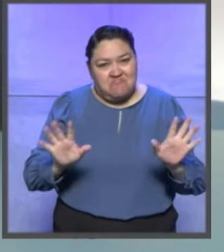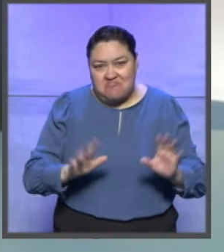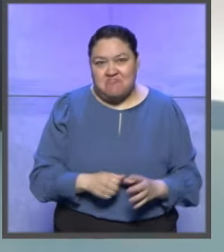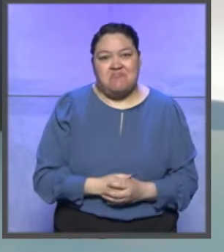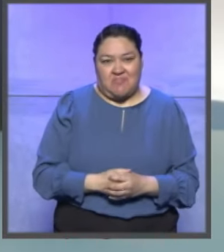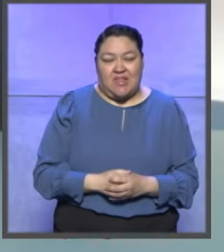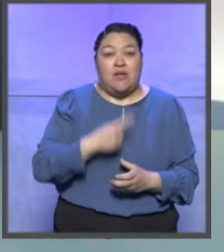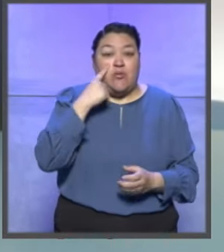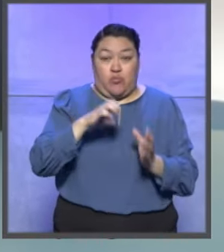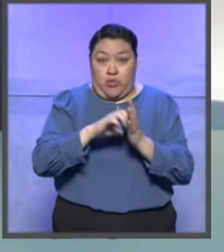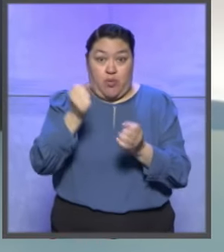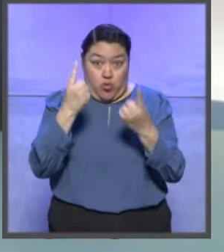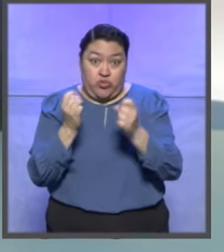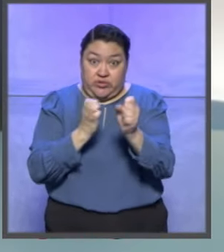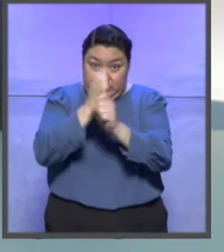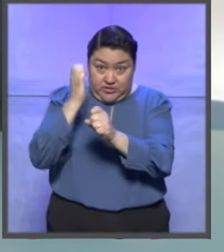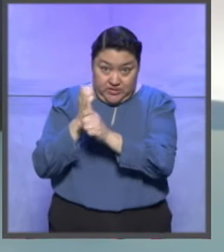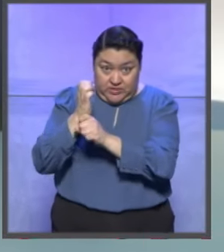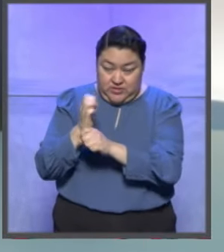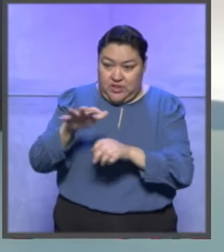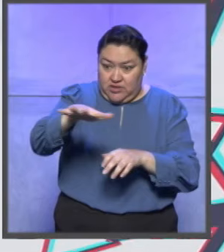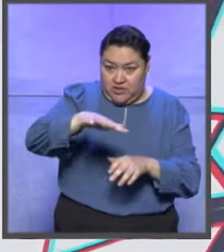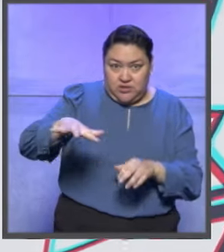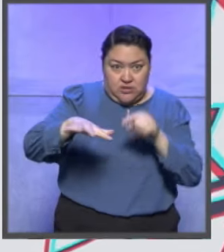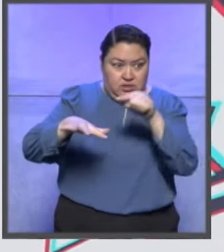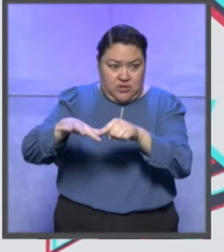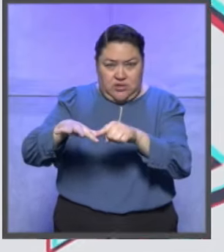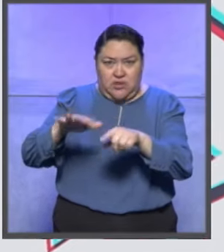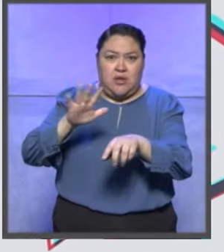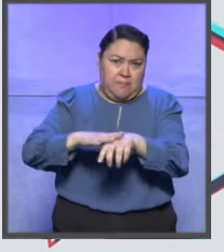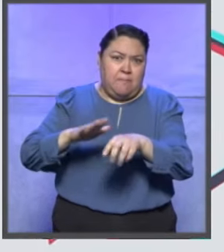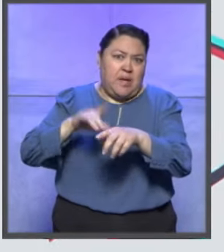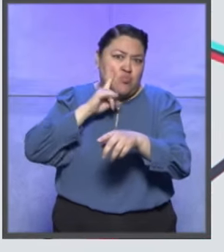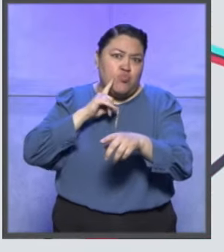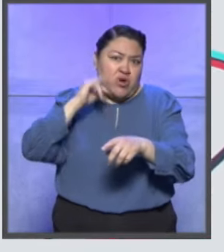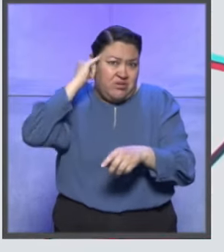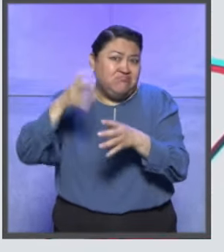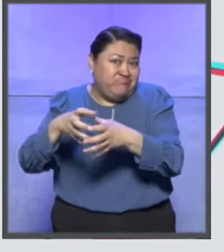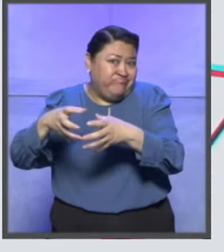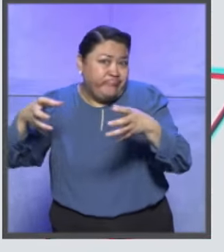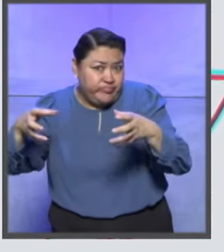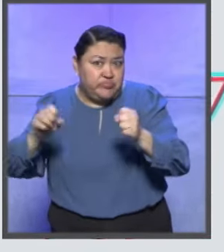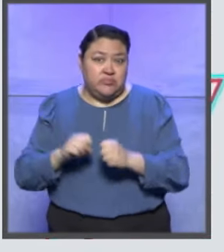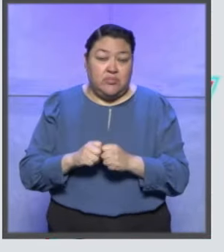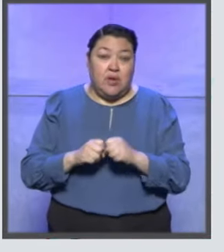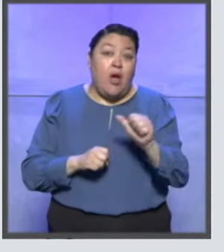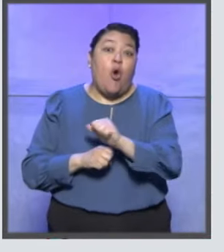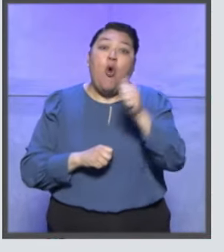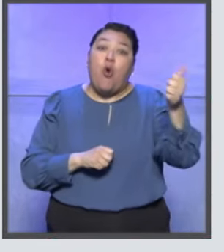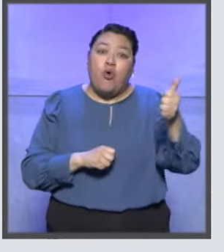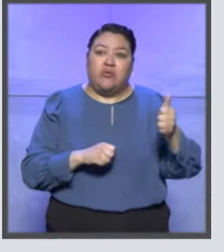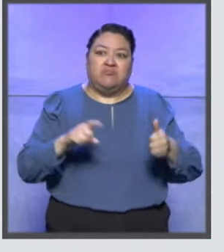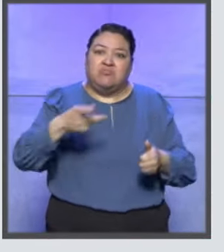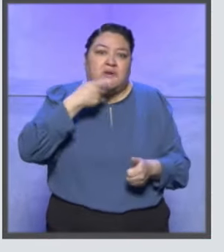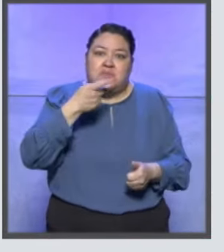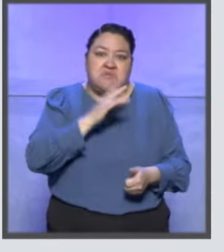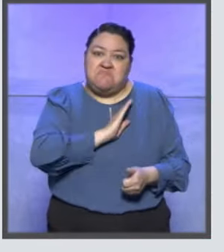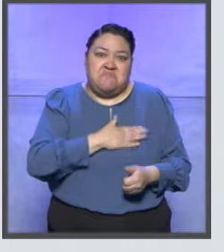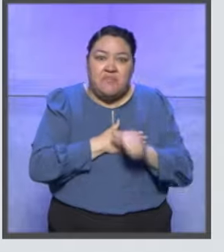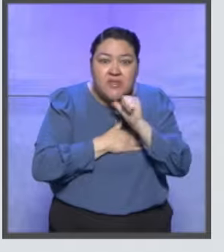cantidad o una mayor cantidad de mujeres indígenas. Gracias. Que no hablan español, que no han tenido acceso a la